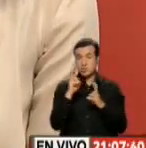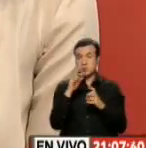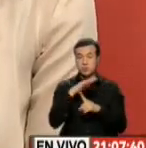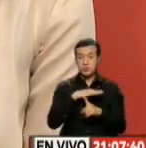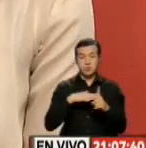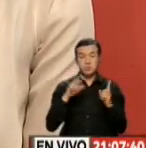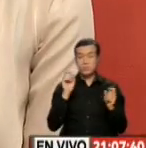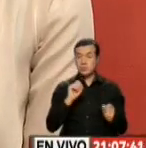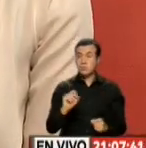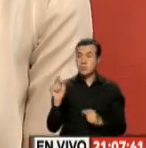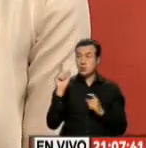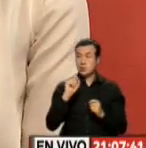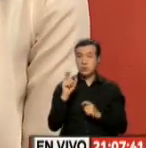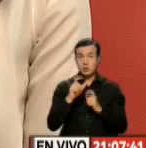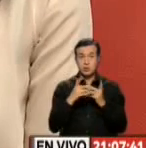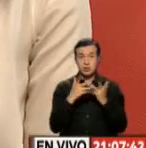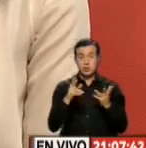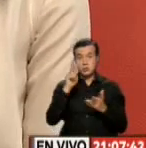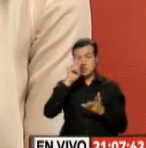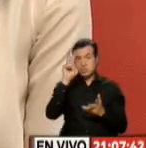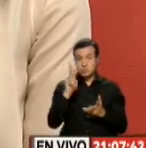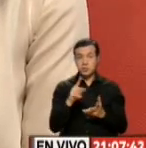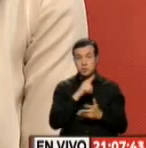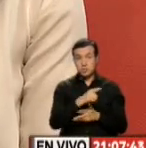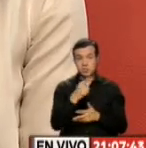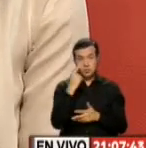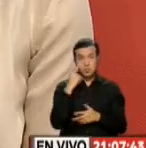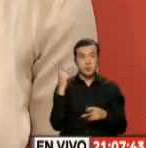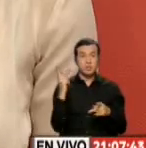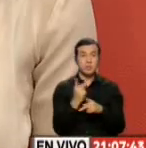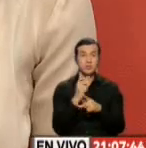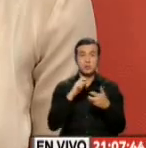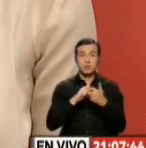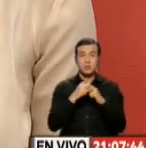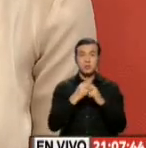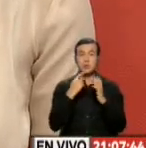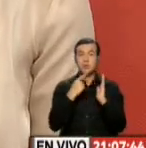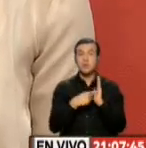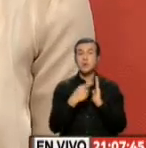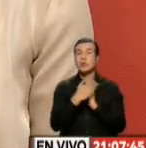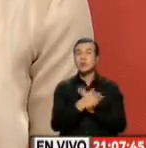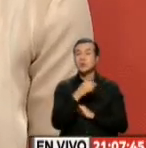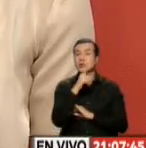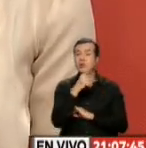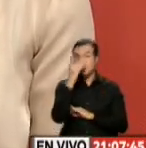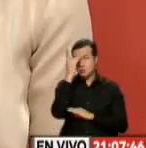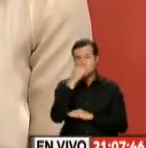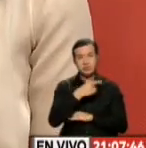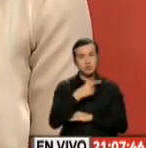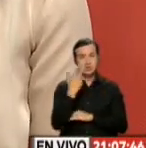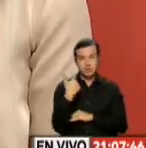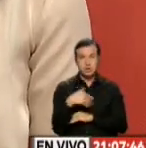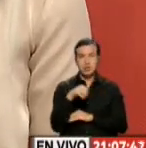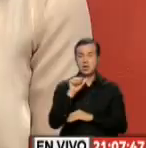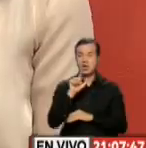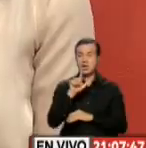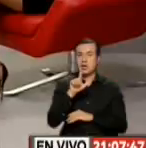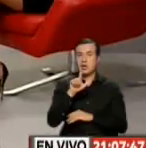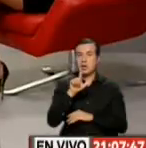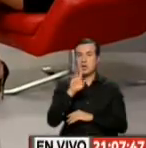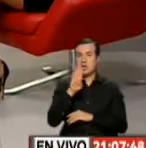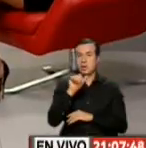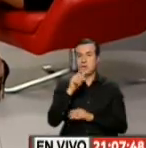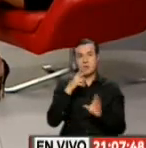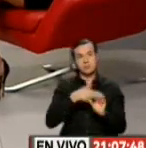situación migratoria que viven los venezolanos, considerada como una crisis, y uno de ellos es esta decisión de abandonar el ALBA,